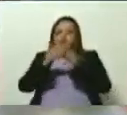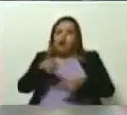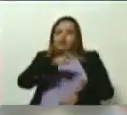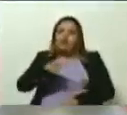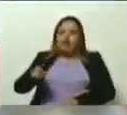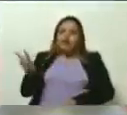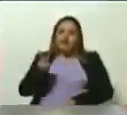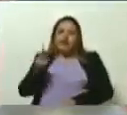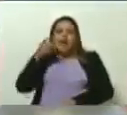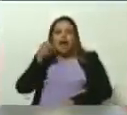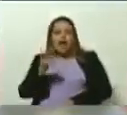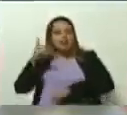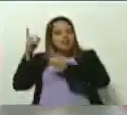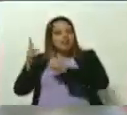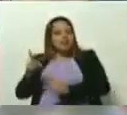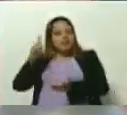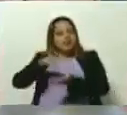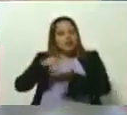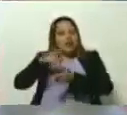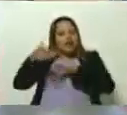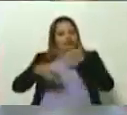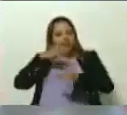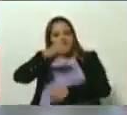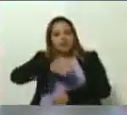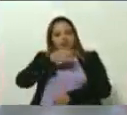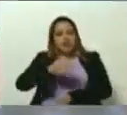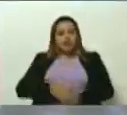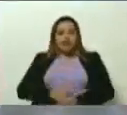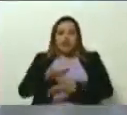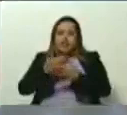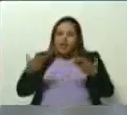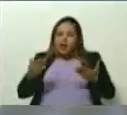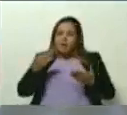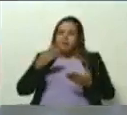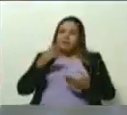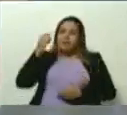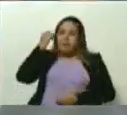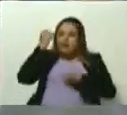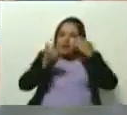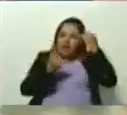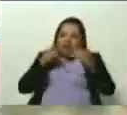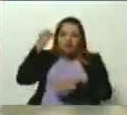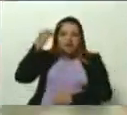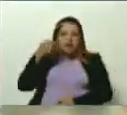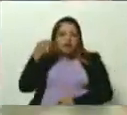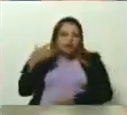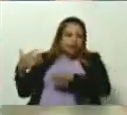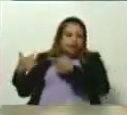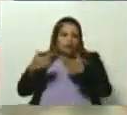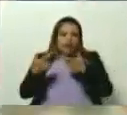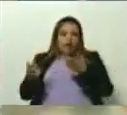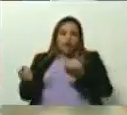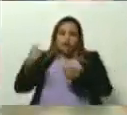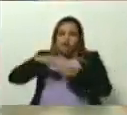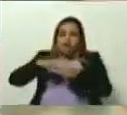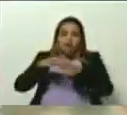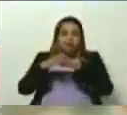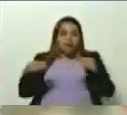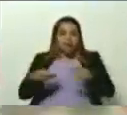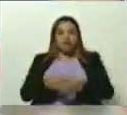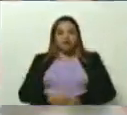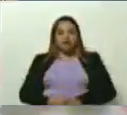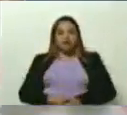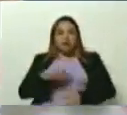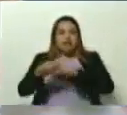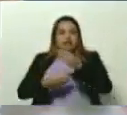tenemos el deber de participar en las actividades sociales, dar nuestras opiniones, debatir, actuar, incluirnos todos, bueno, para hacer